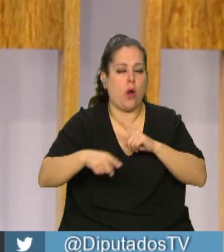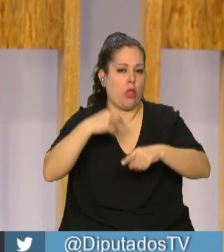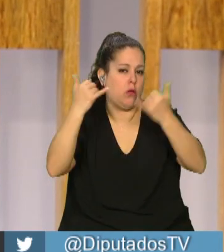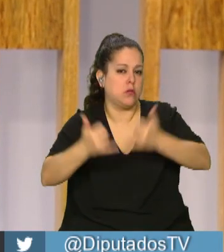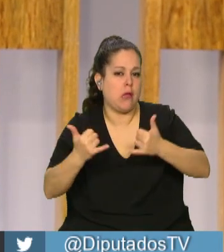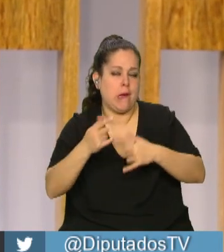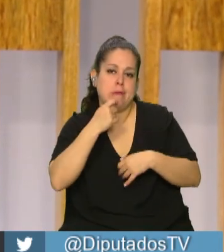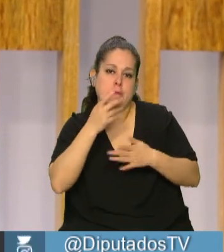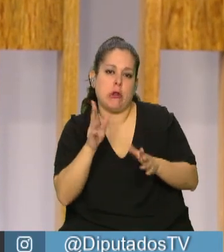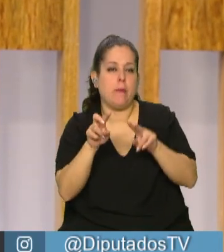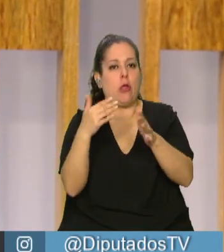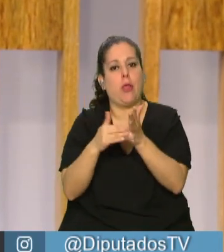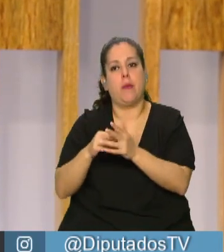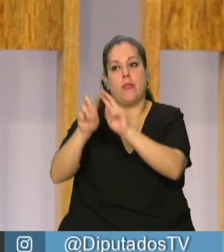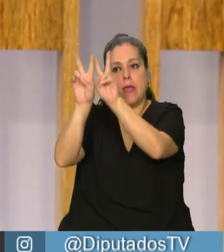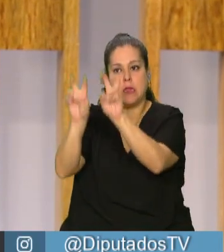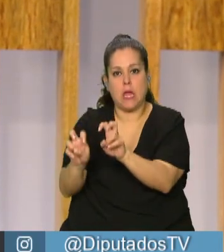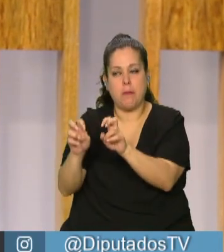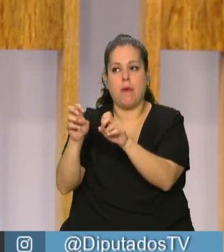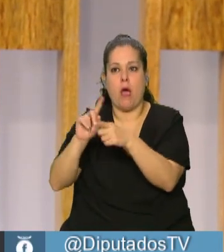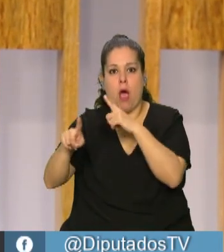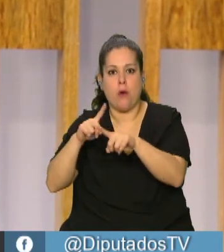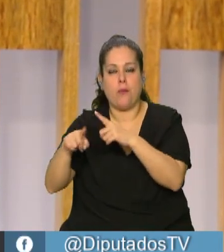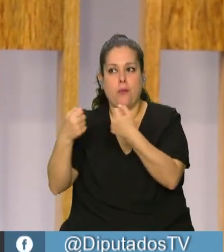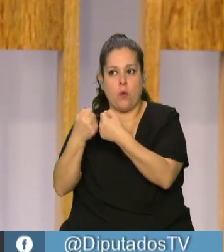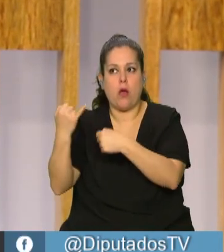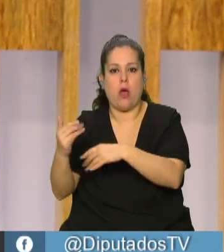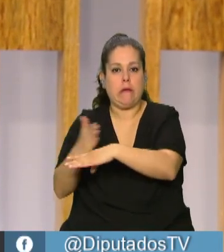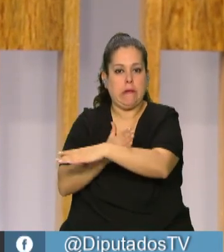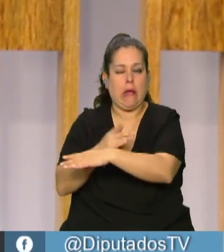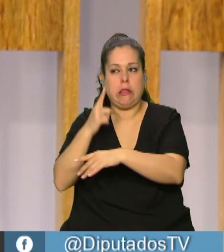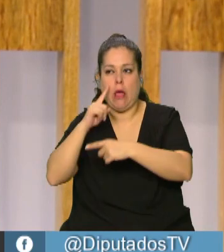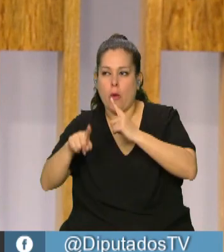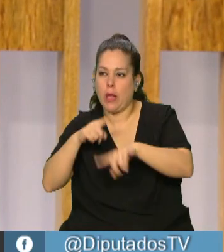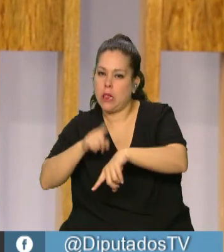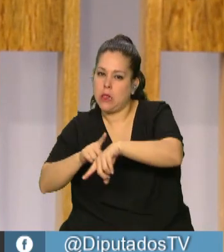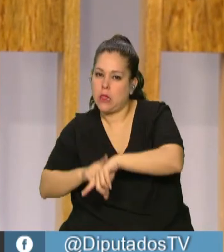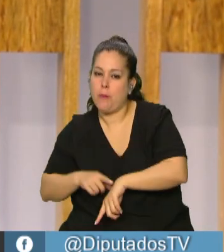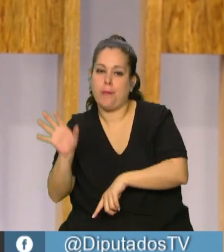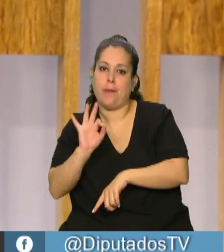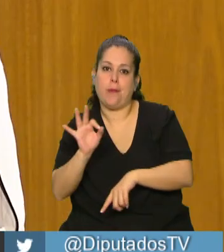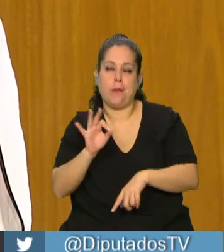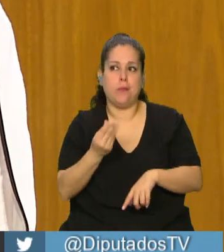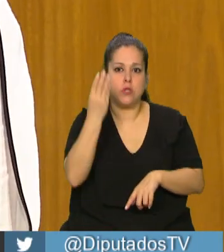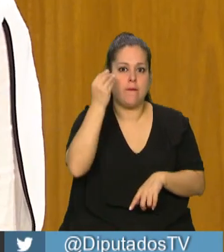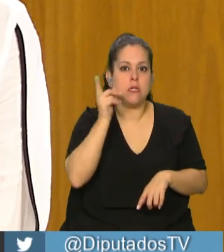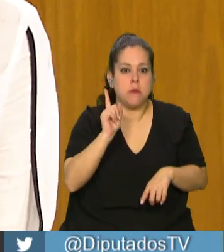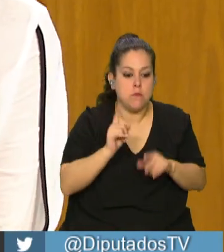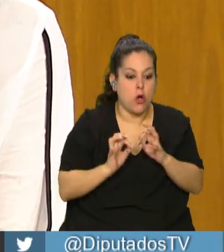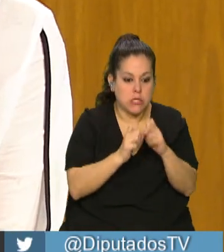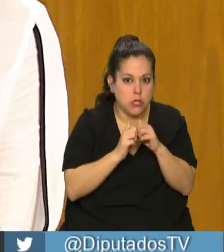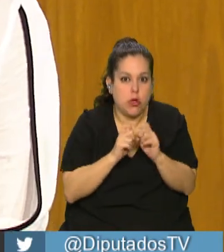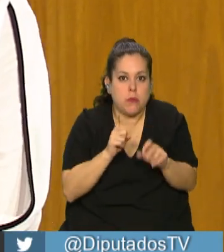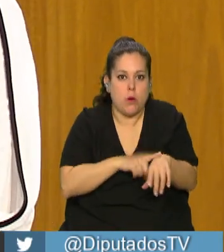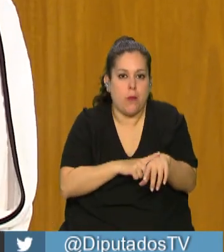acuerdo al temario que a veces es extenso, de reducir un poco los tiempos. También hay veces que en medio de la sesión